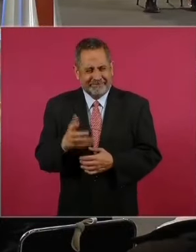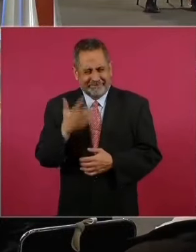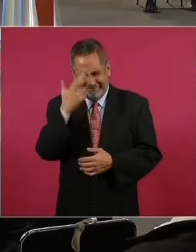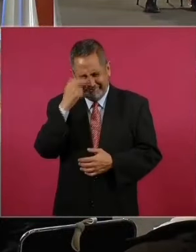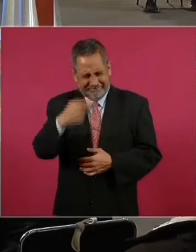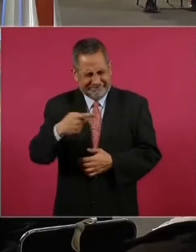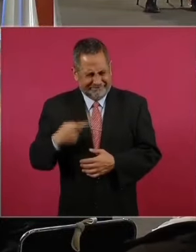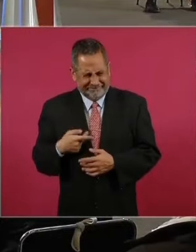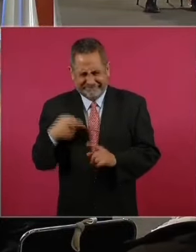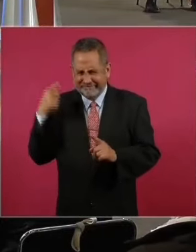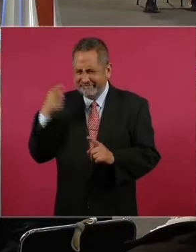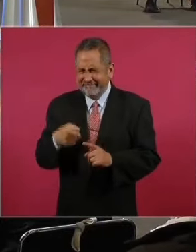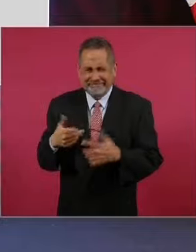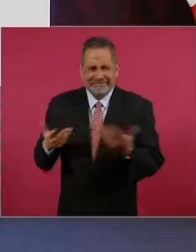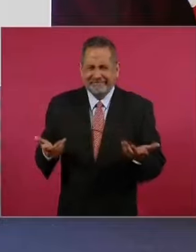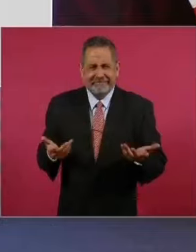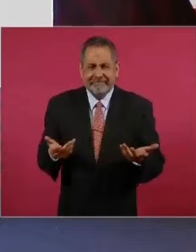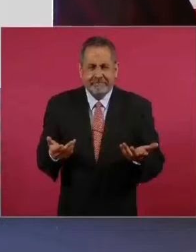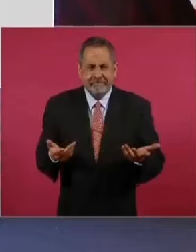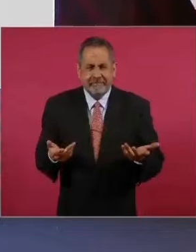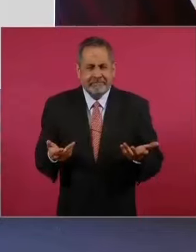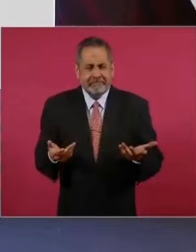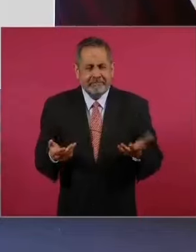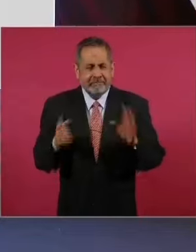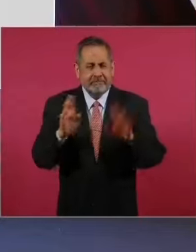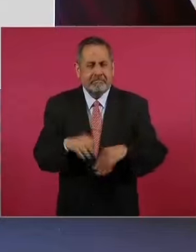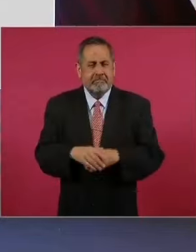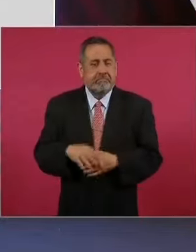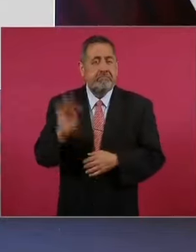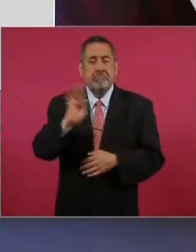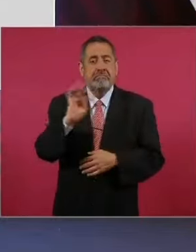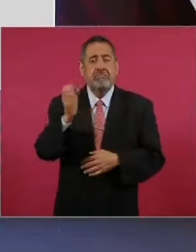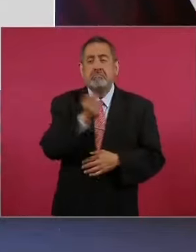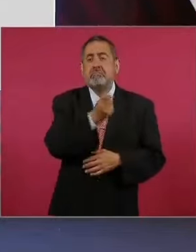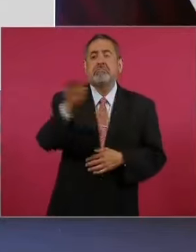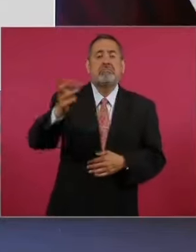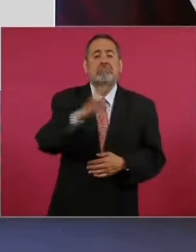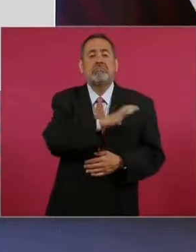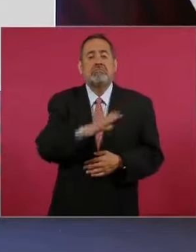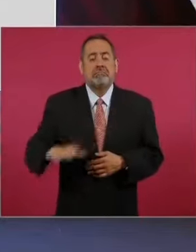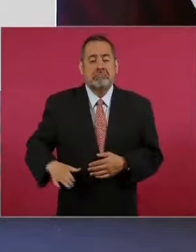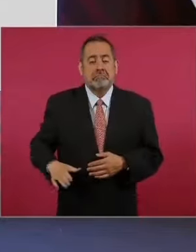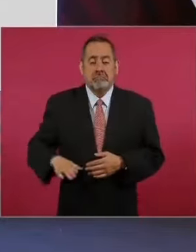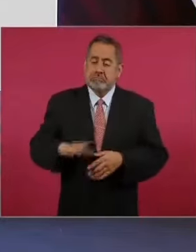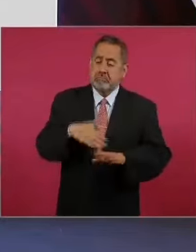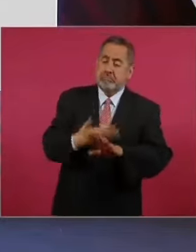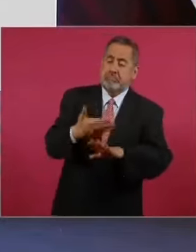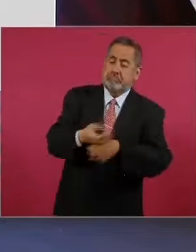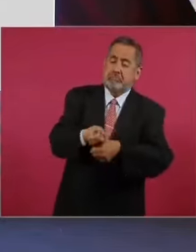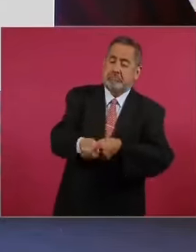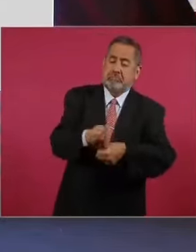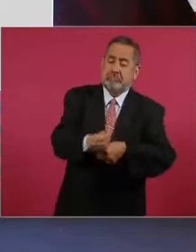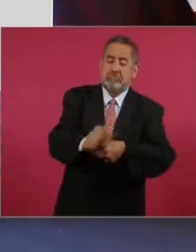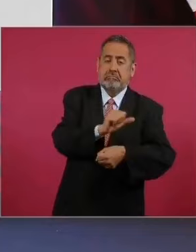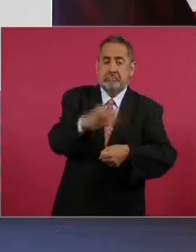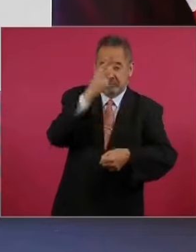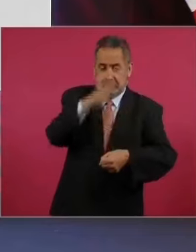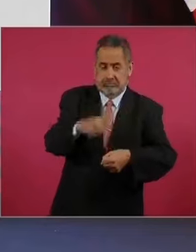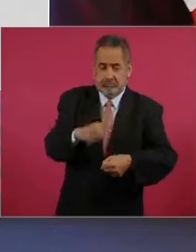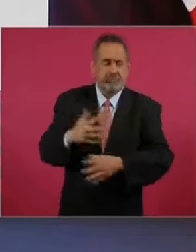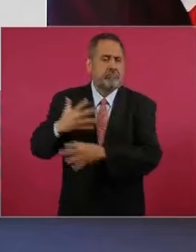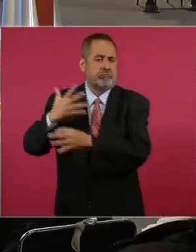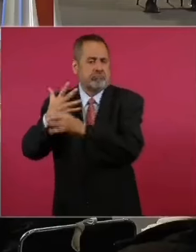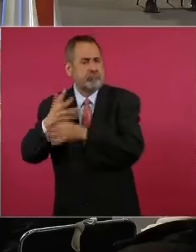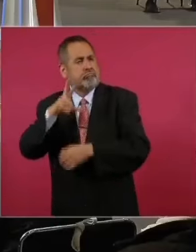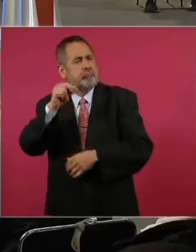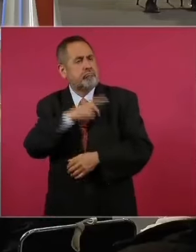fiscalía general de la república que ya atrajo el caso o sea se les